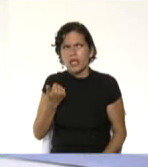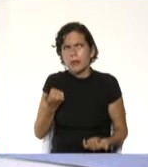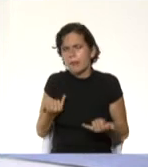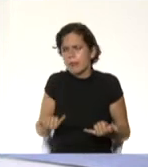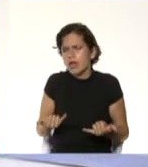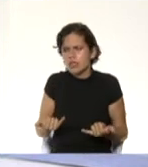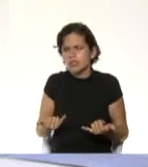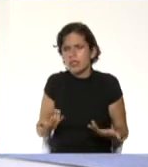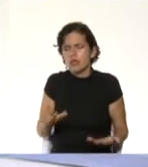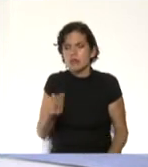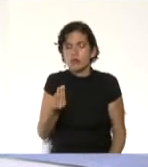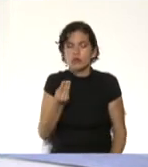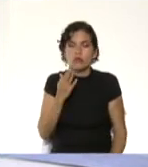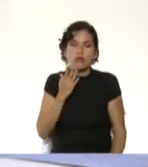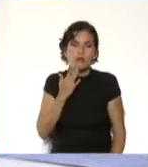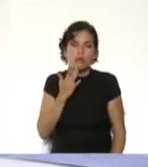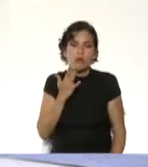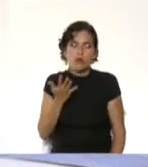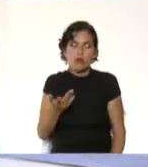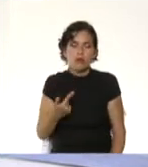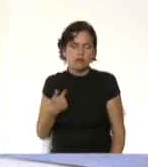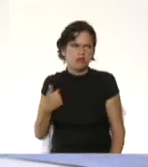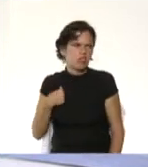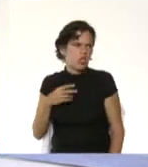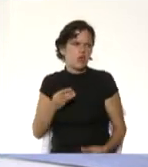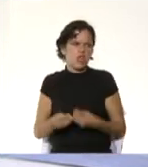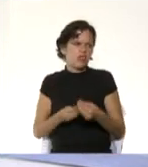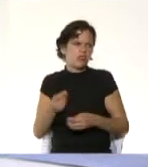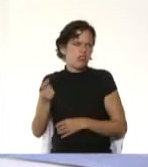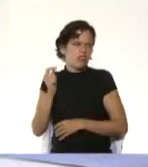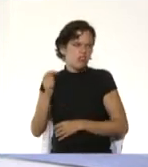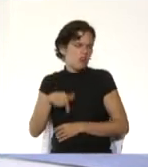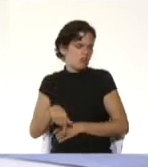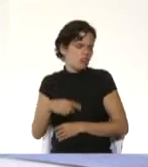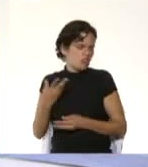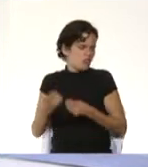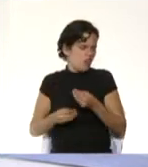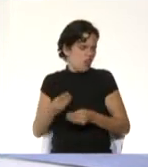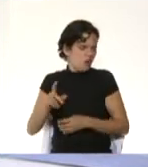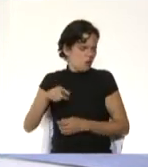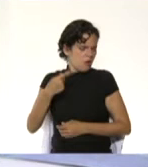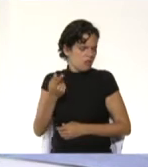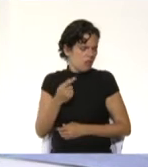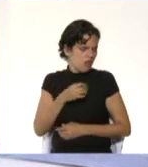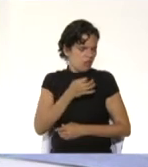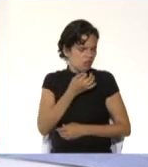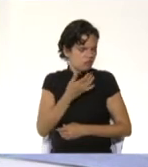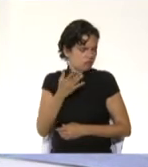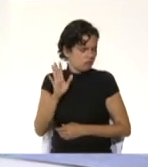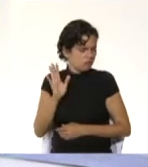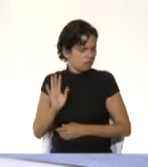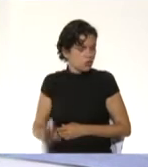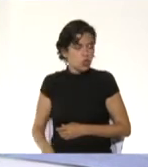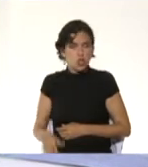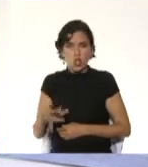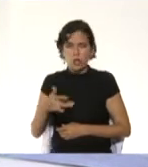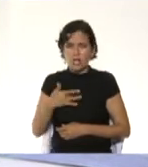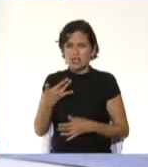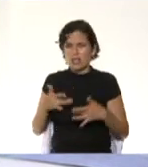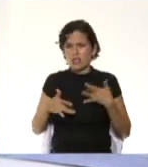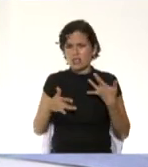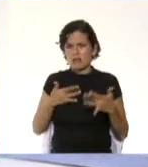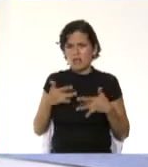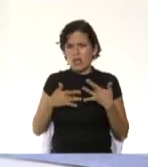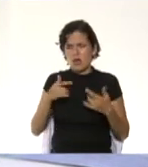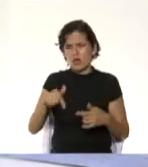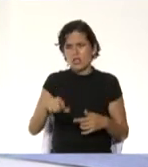sucede en muchos ejemplos. Bueno, yo no voy a hacer la tarea ahorita, yo la hago más tarde. Bueno, yo no voy a cumplir las actividades ahorita en este